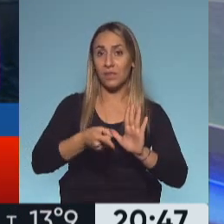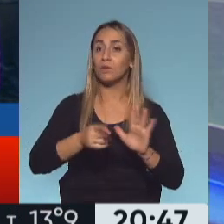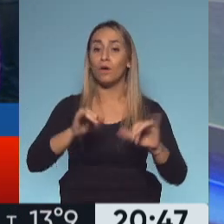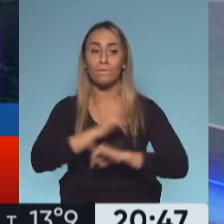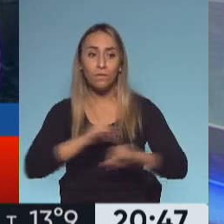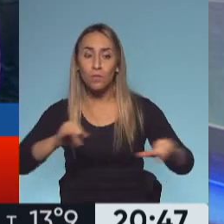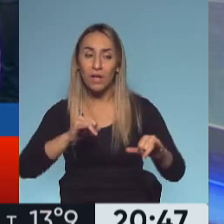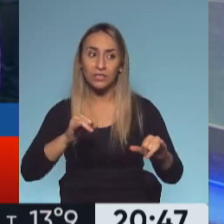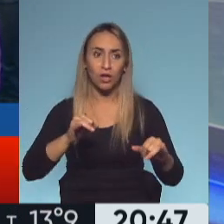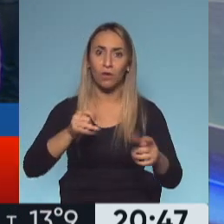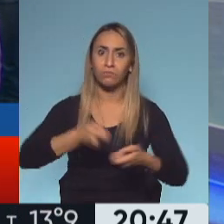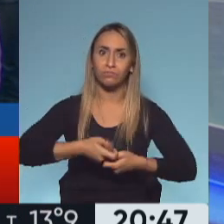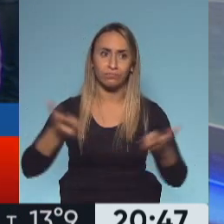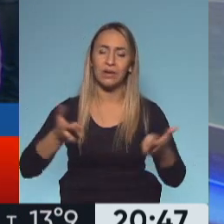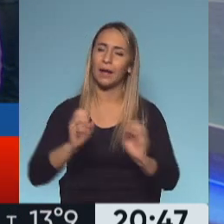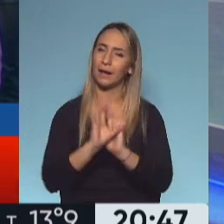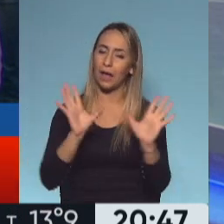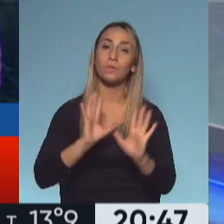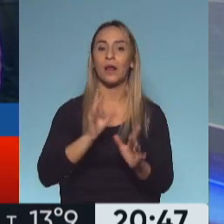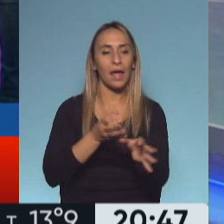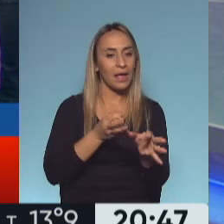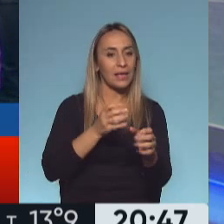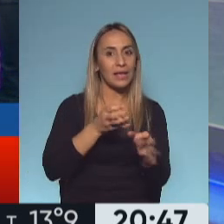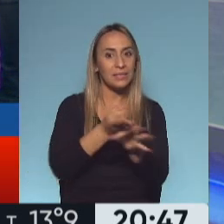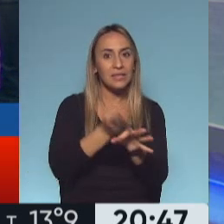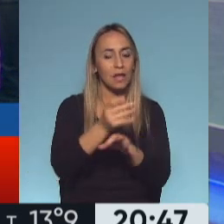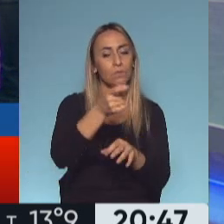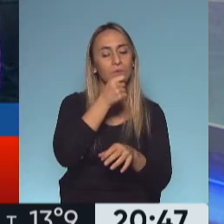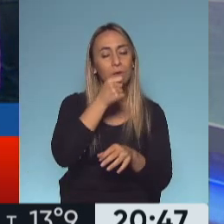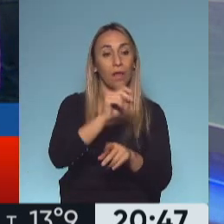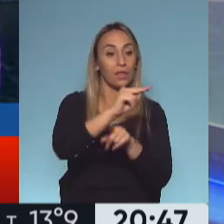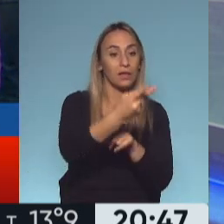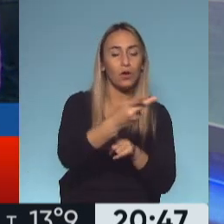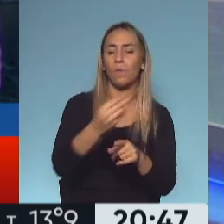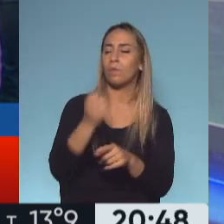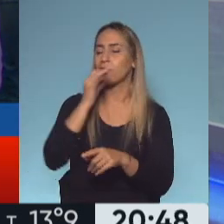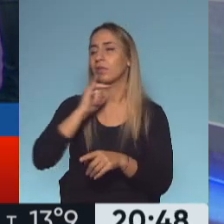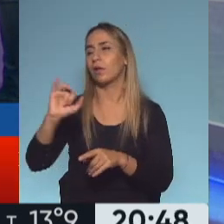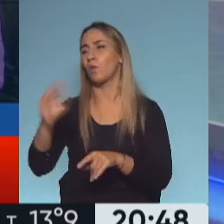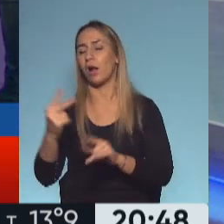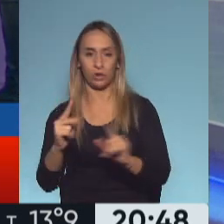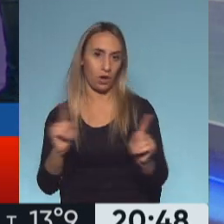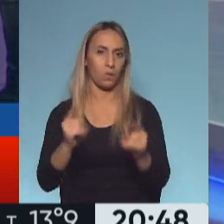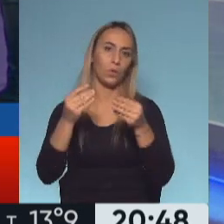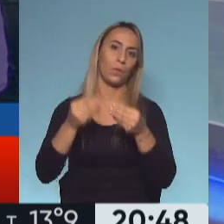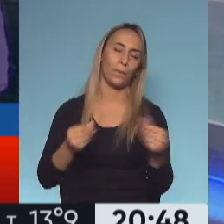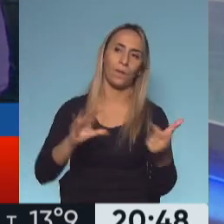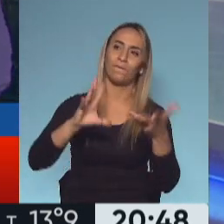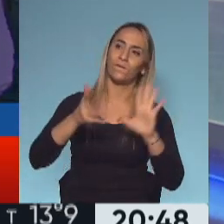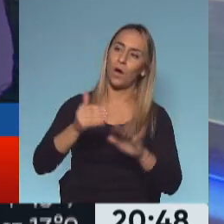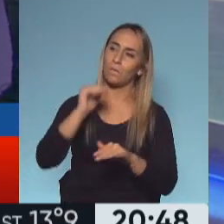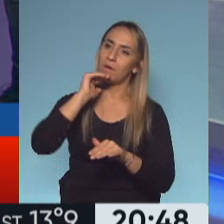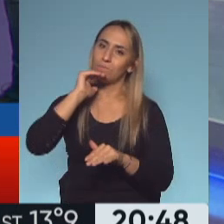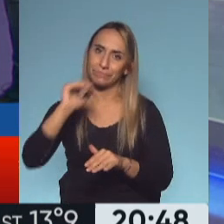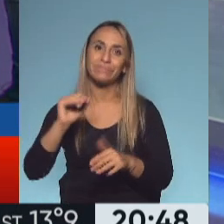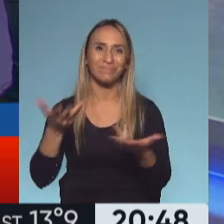De comunicarlas. de saber dar bien las malas noticias, Claro, claro. de comunicar bien, exacto, de tener espacio de escucha activa también, entre otras cosas. Ujú.